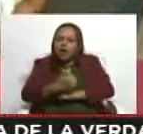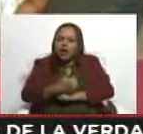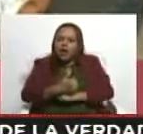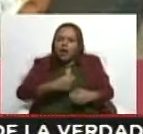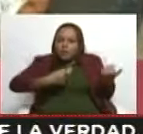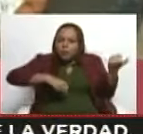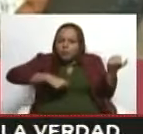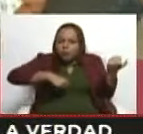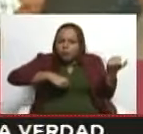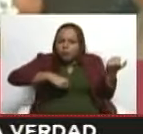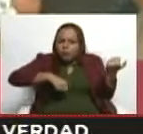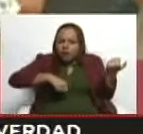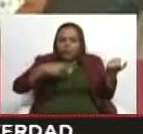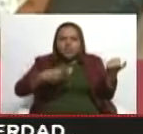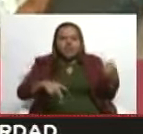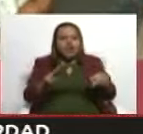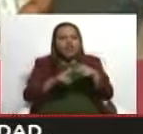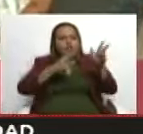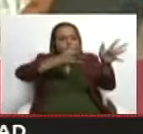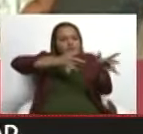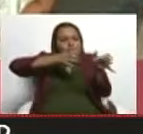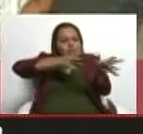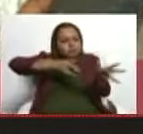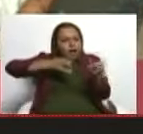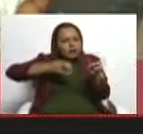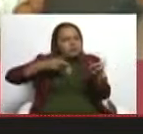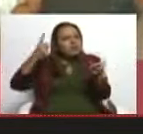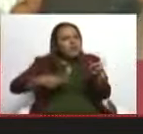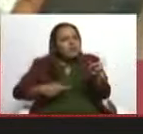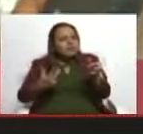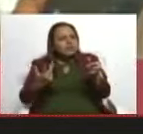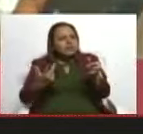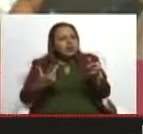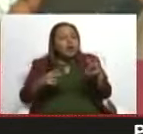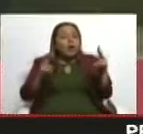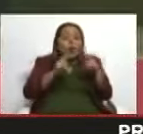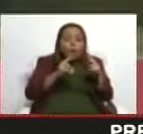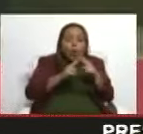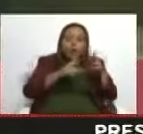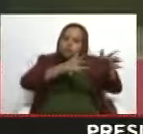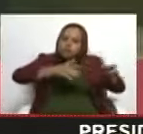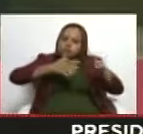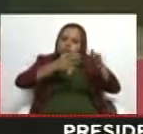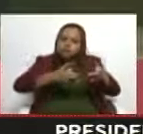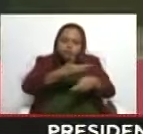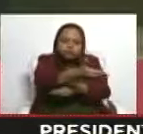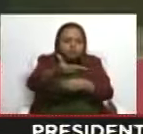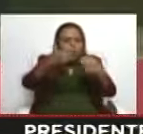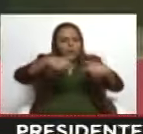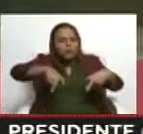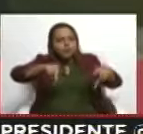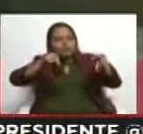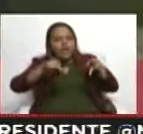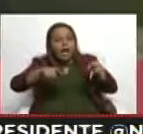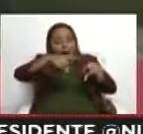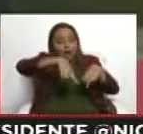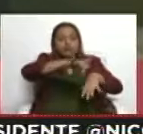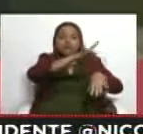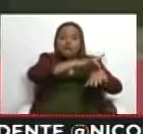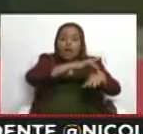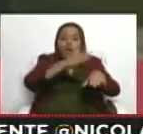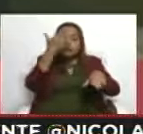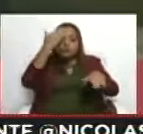bandola, debe conocer un arpa, deben también interpretarla, dándole la oportunidad que ellos la aprendan. Y de, para